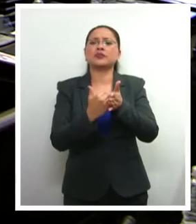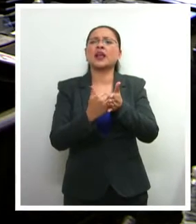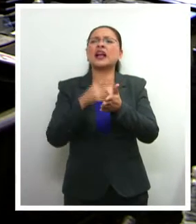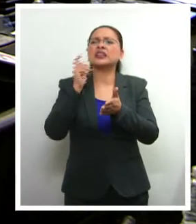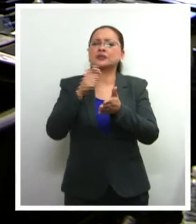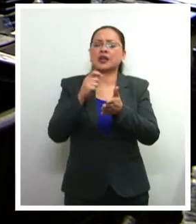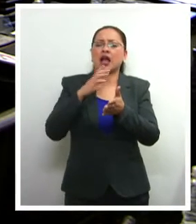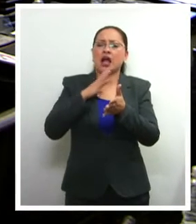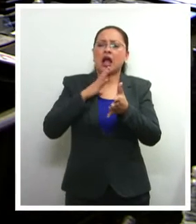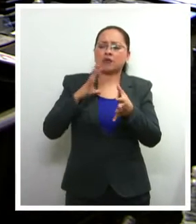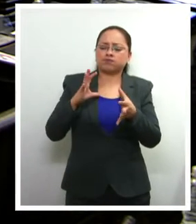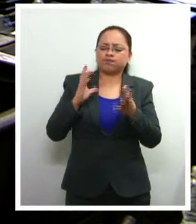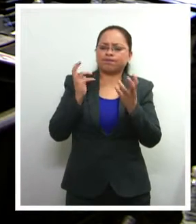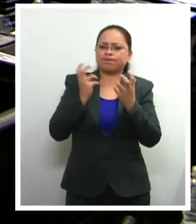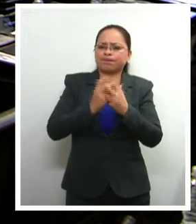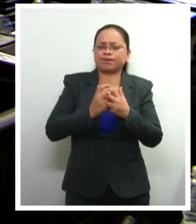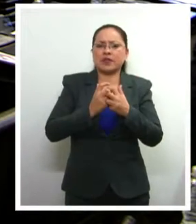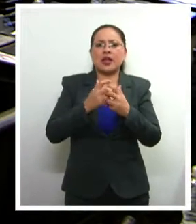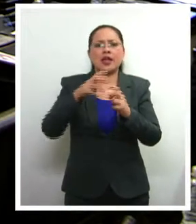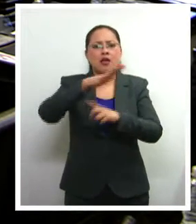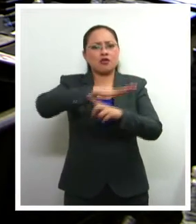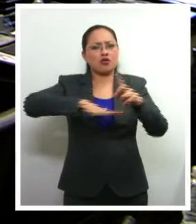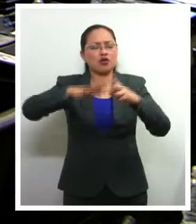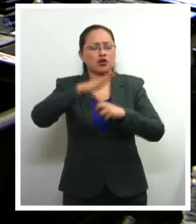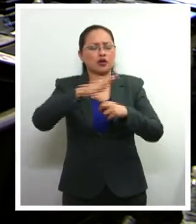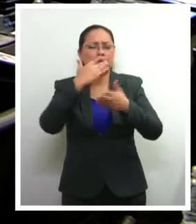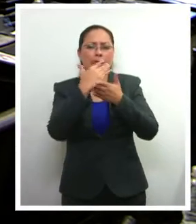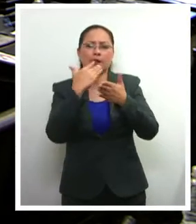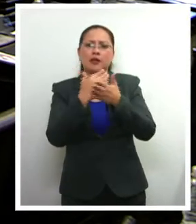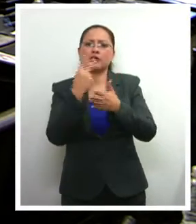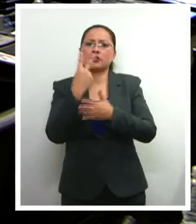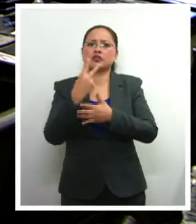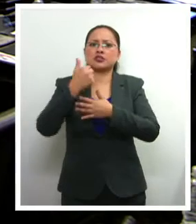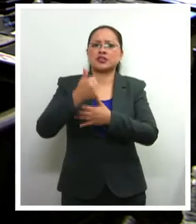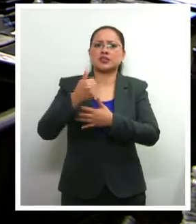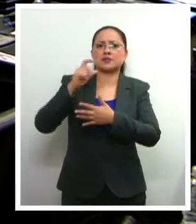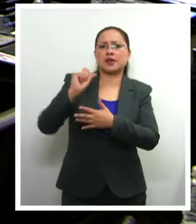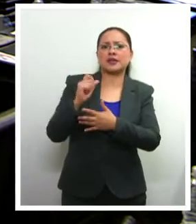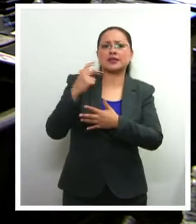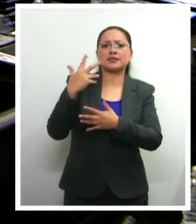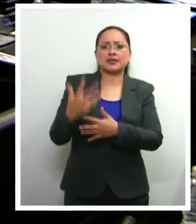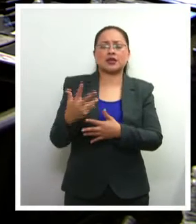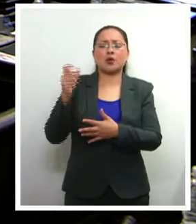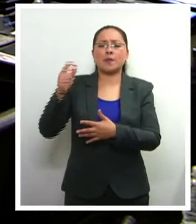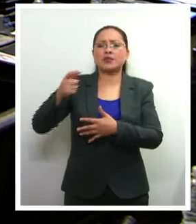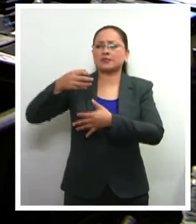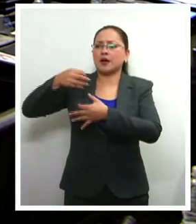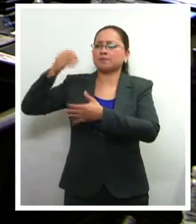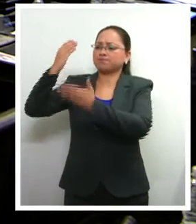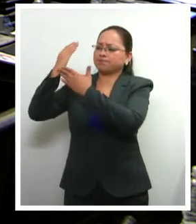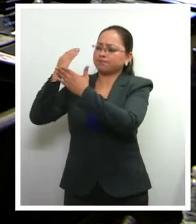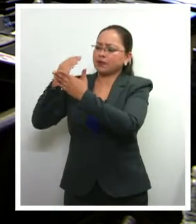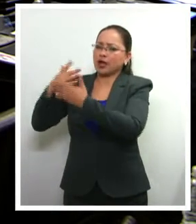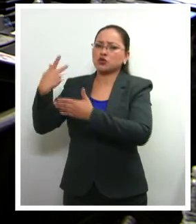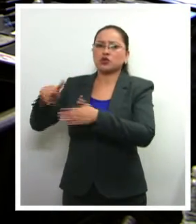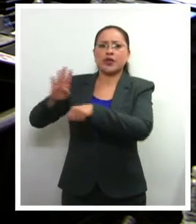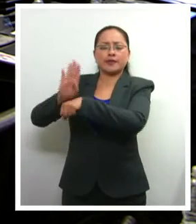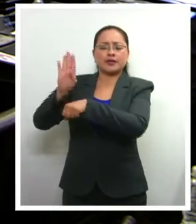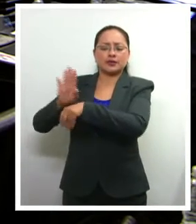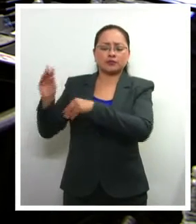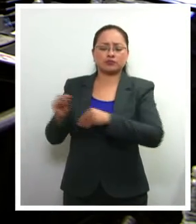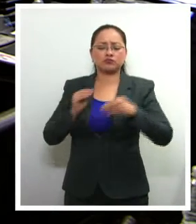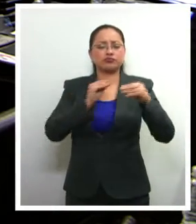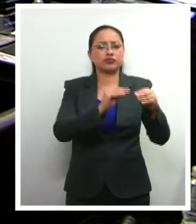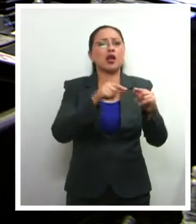interdependencia ecológica, siguiendo los principios 2, 6 y 25 de la Declaración de Río. Se trata de que en